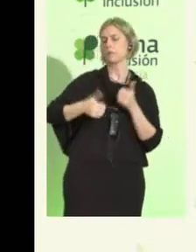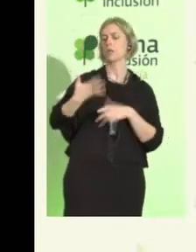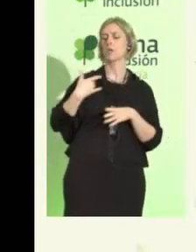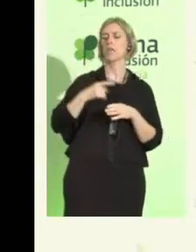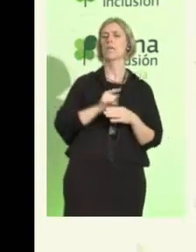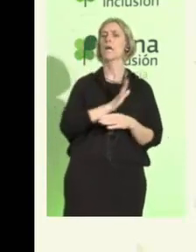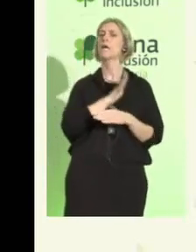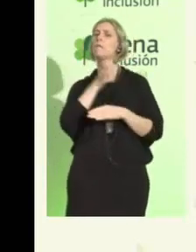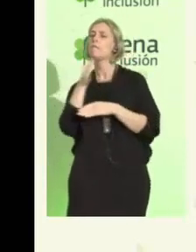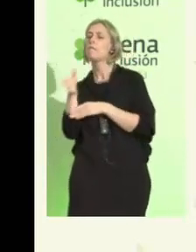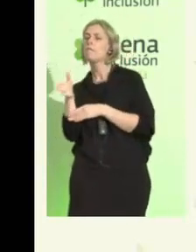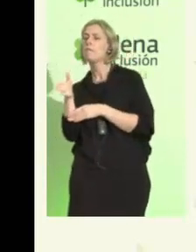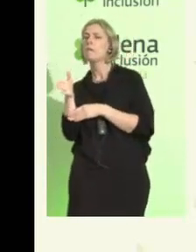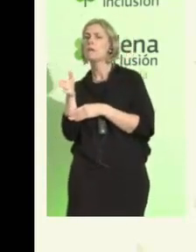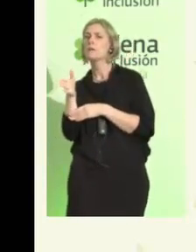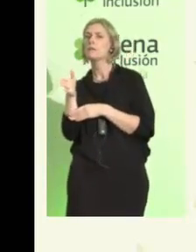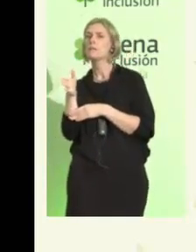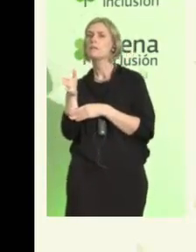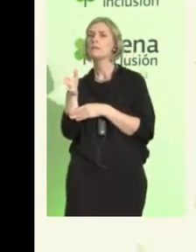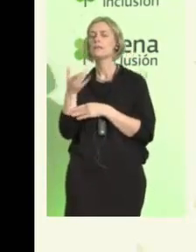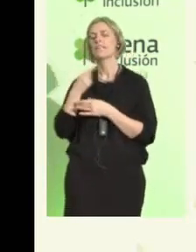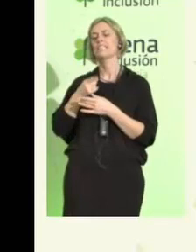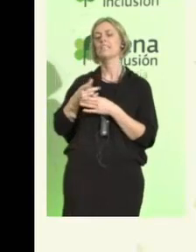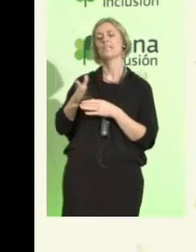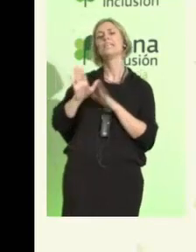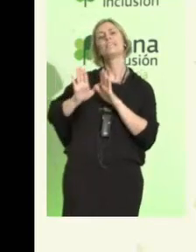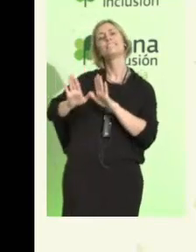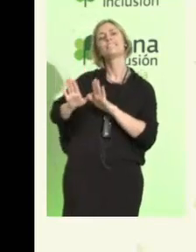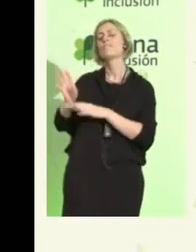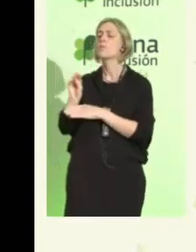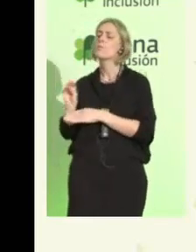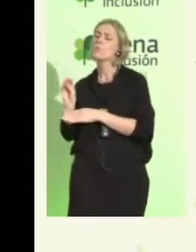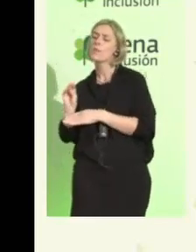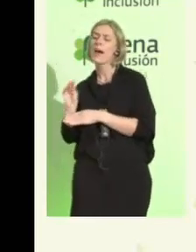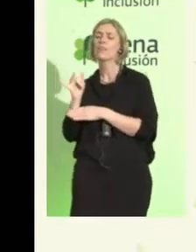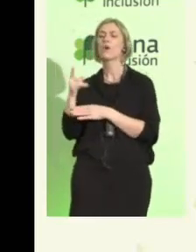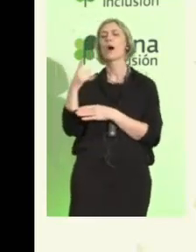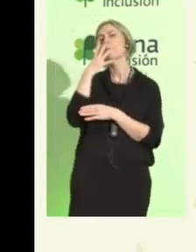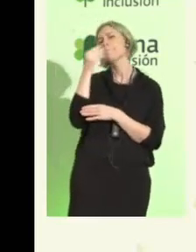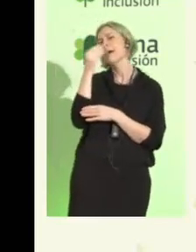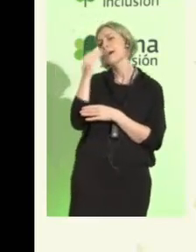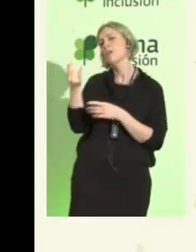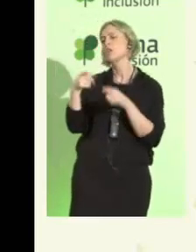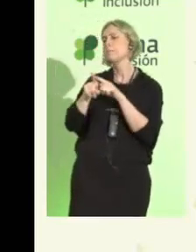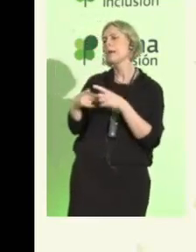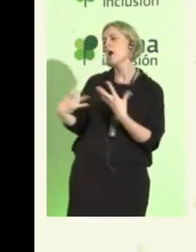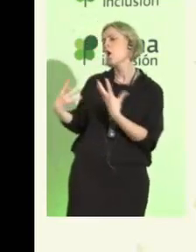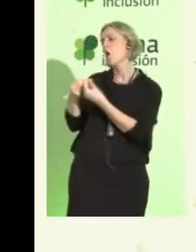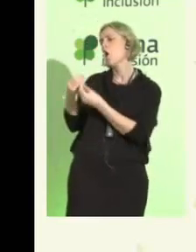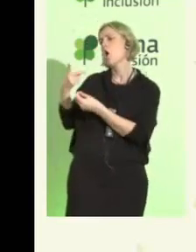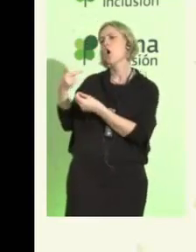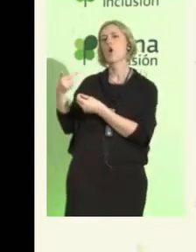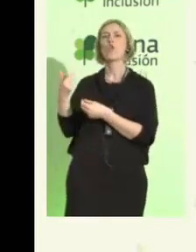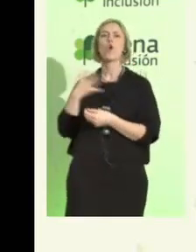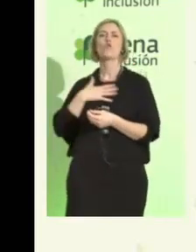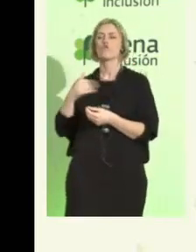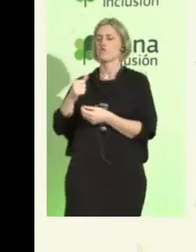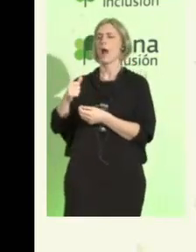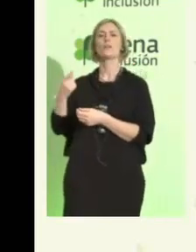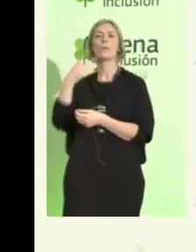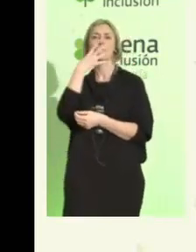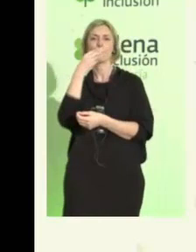allí y estaba con los perros y con los dueños de los perros y se convirtió en parte de todo este